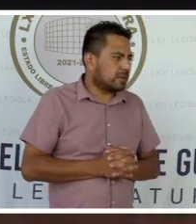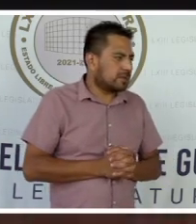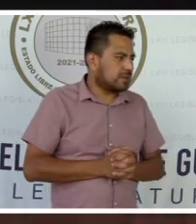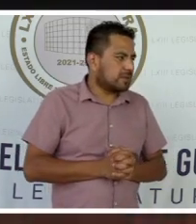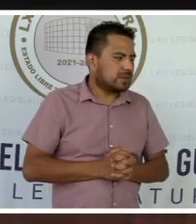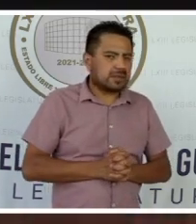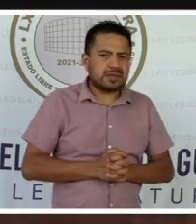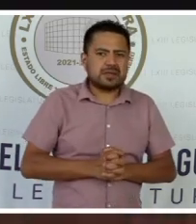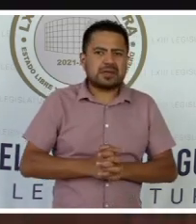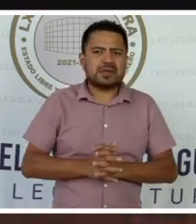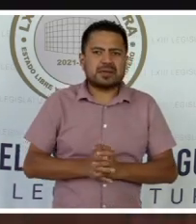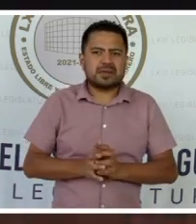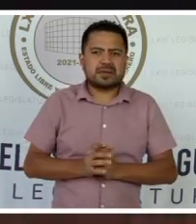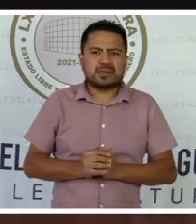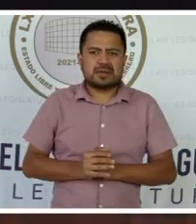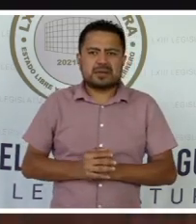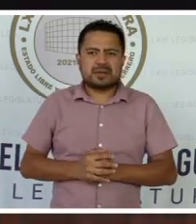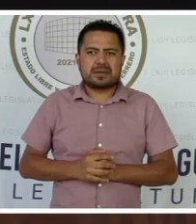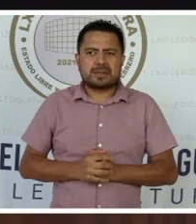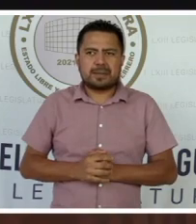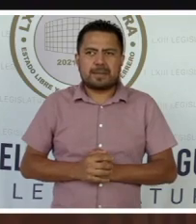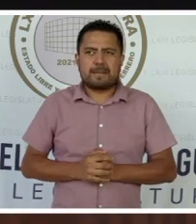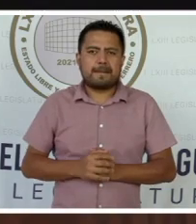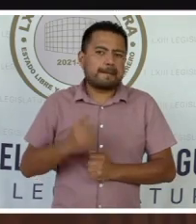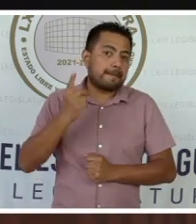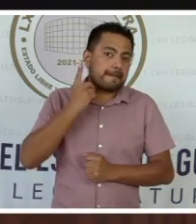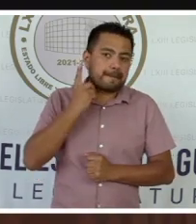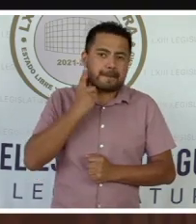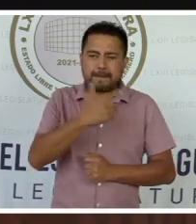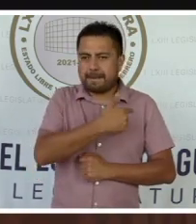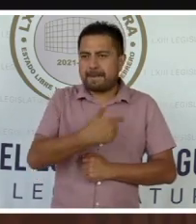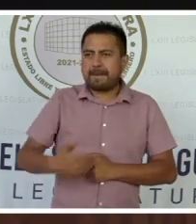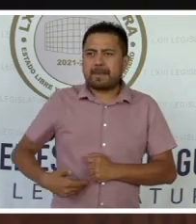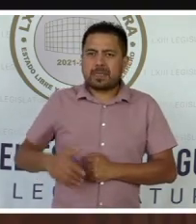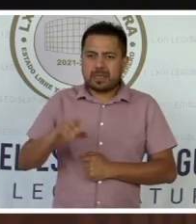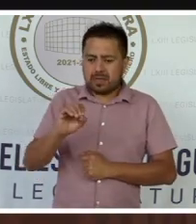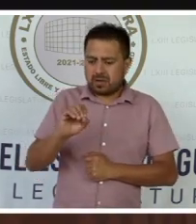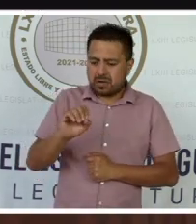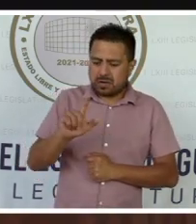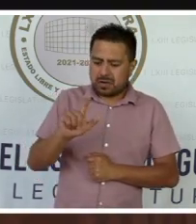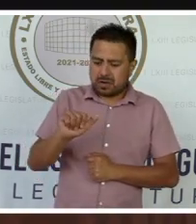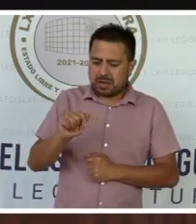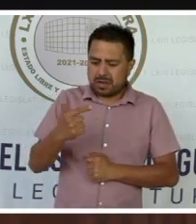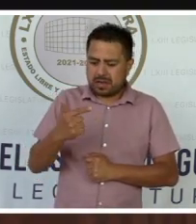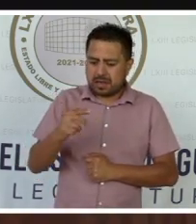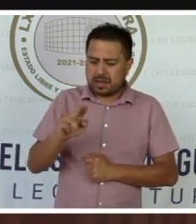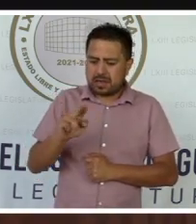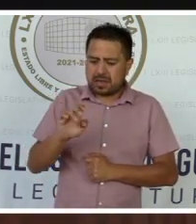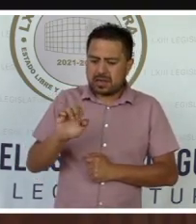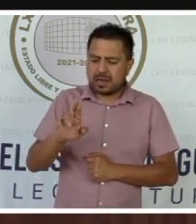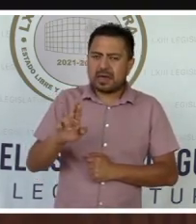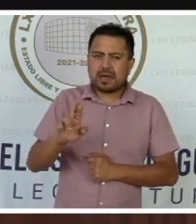con su permiso diputado presidente Hola Gareth Hernández Flores